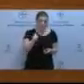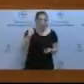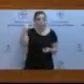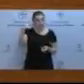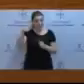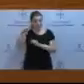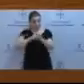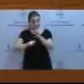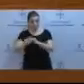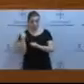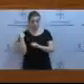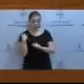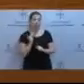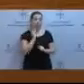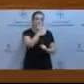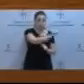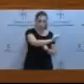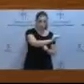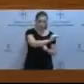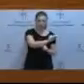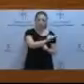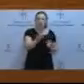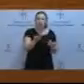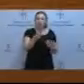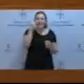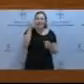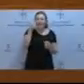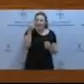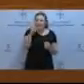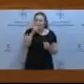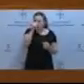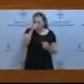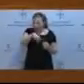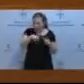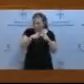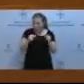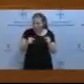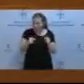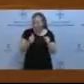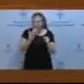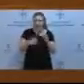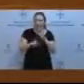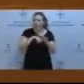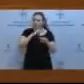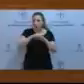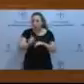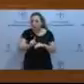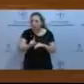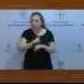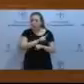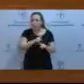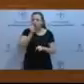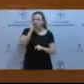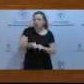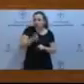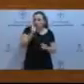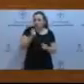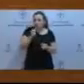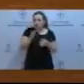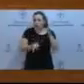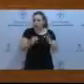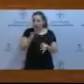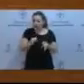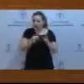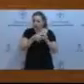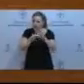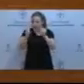asociación. Señora consejera, ¿qué interés tiene el PSOE de Asturias en no cumplir las leyes ni las sentencias judiciales en este tema? ¿Es por cuestión